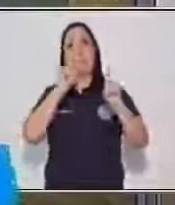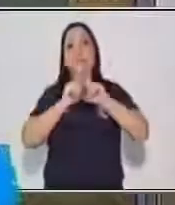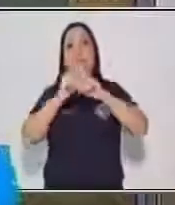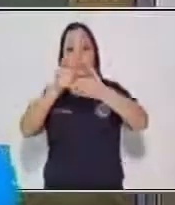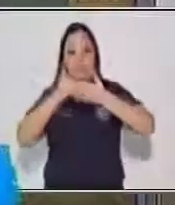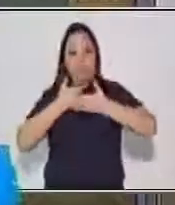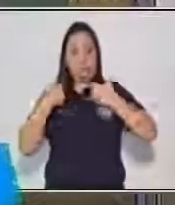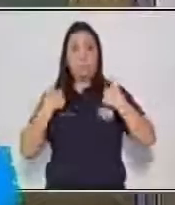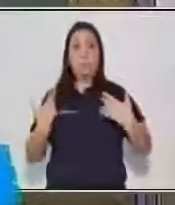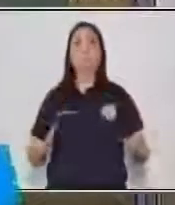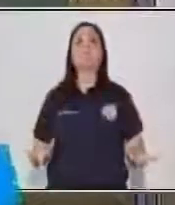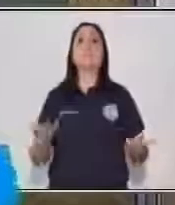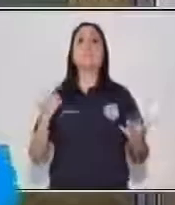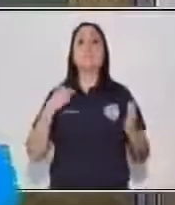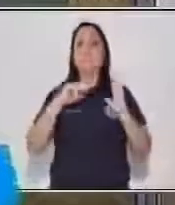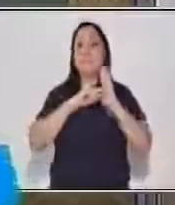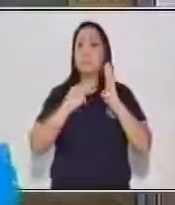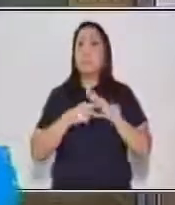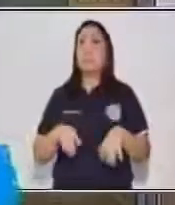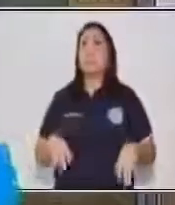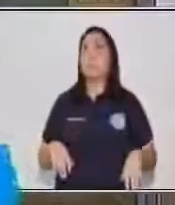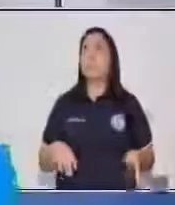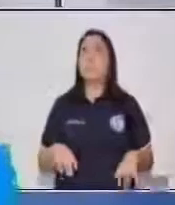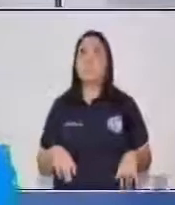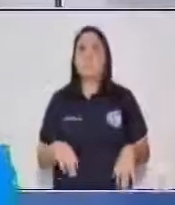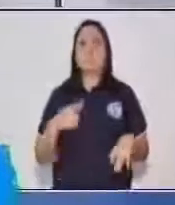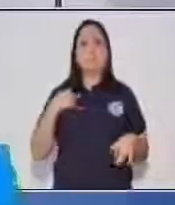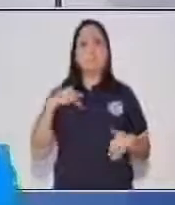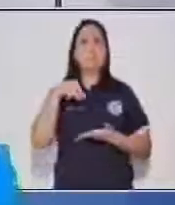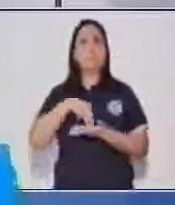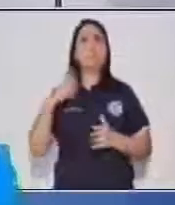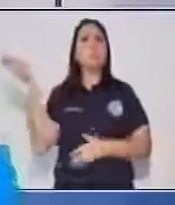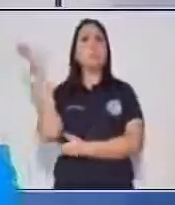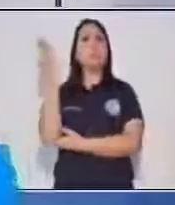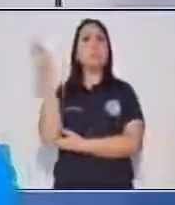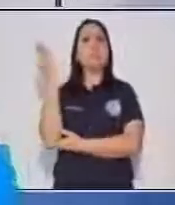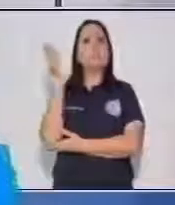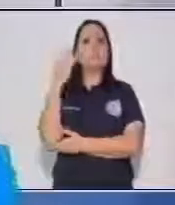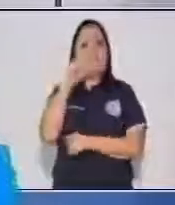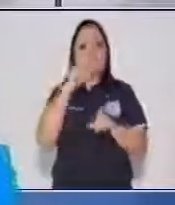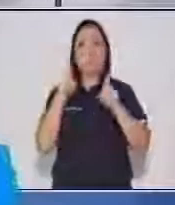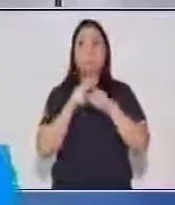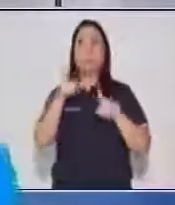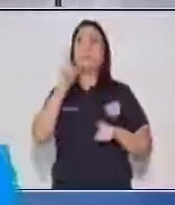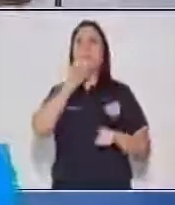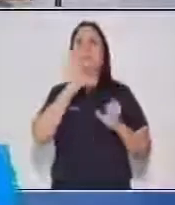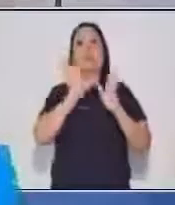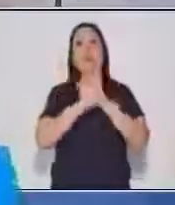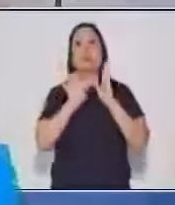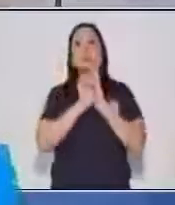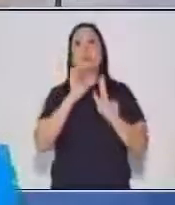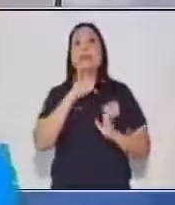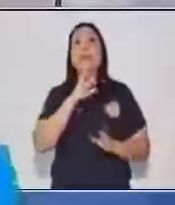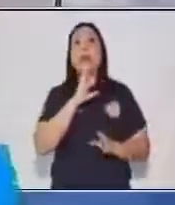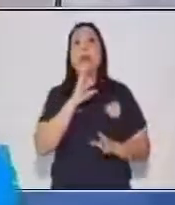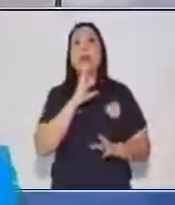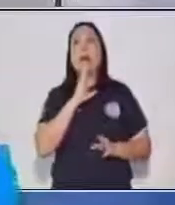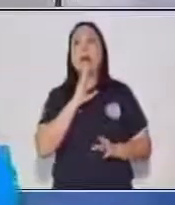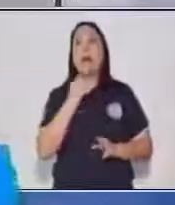algún momento a calmar los nervios para poder dar tu exposición. Y si hablamos del empleo de